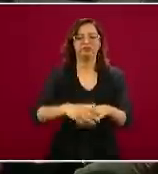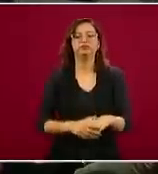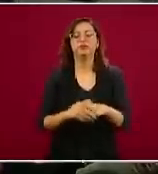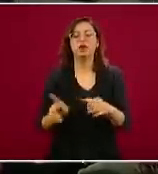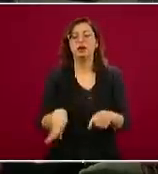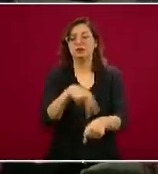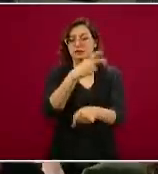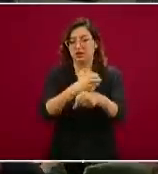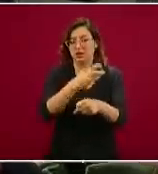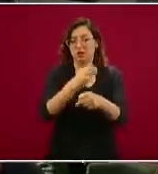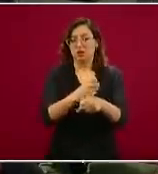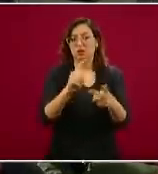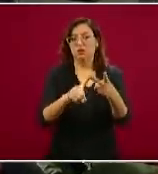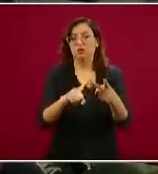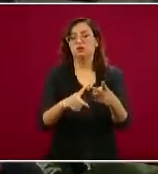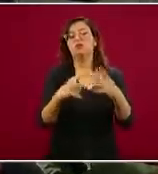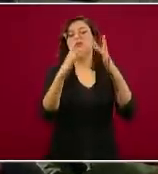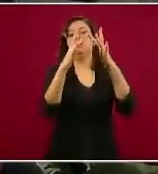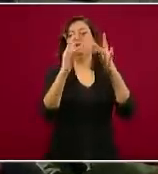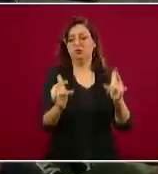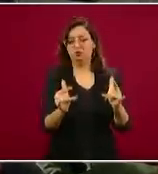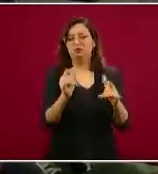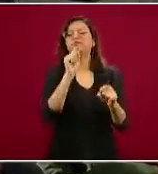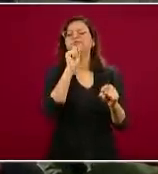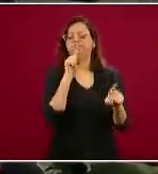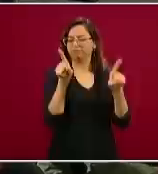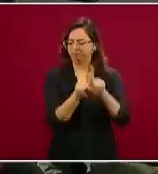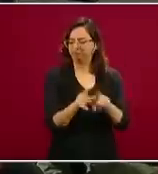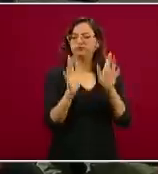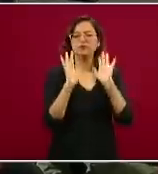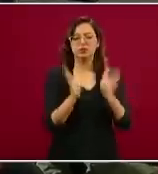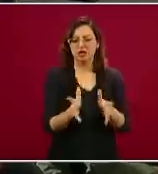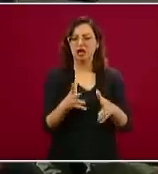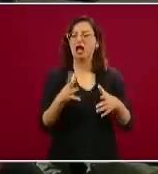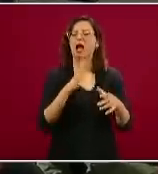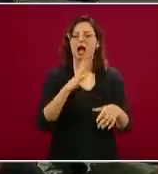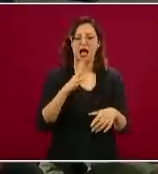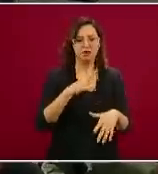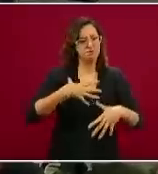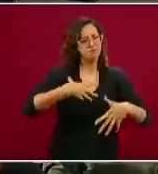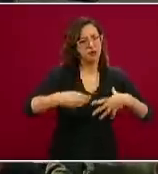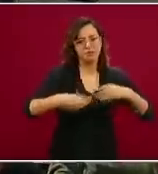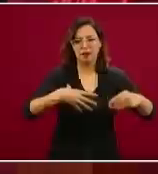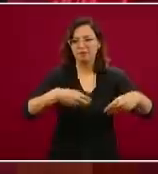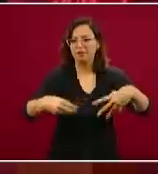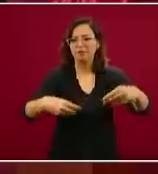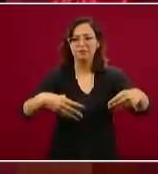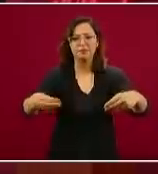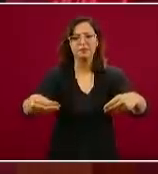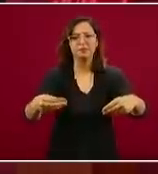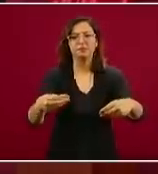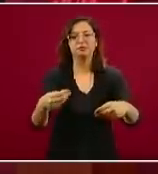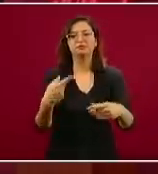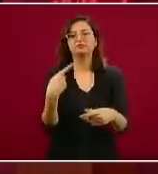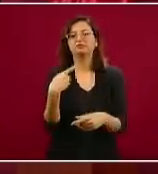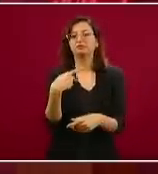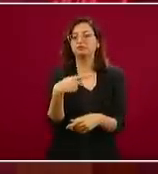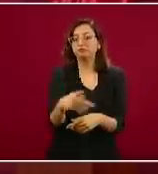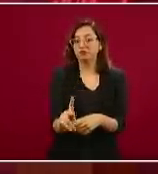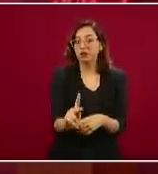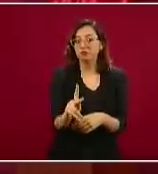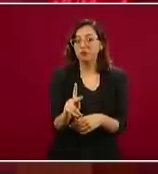Francia. En Francia tienen también propagación y brotes comunitarios, están en el escenario 2, pero no han tomado medidas